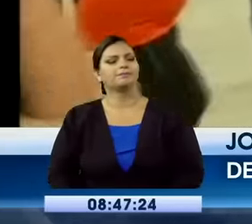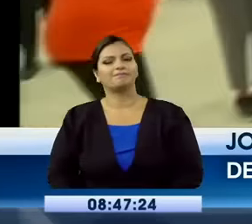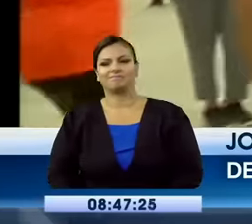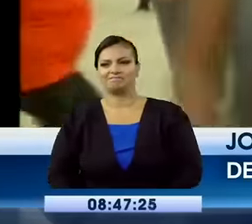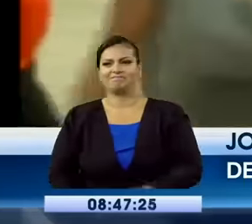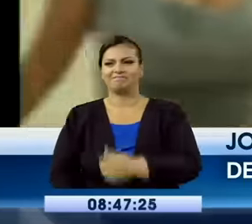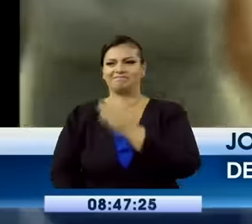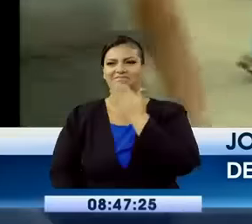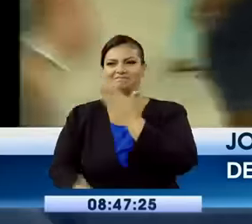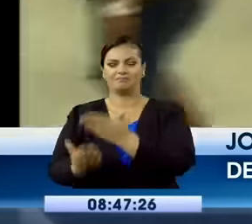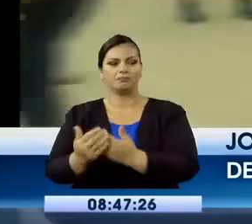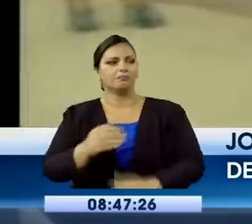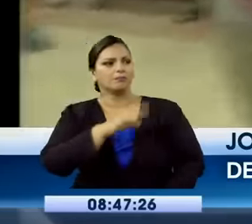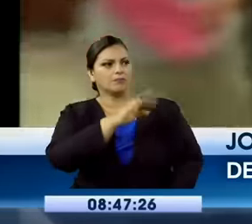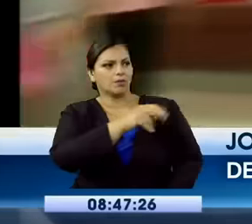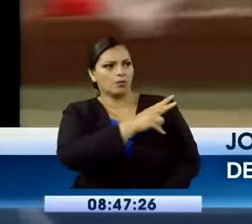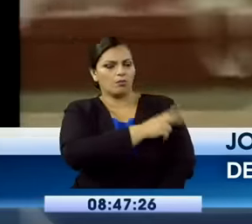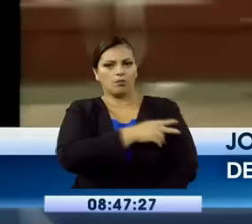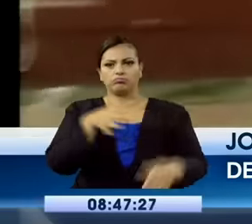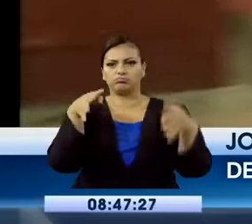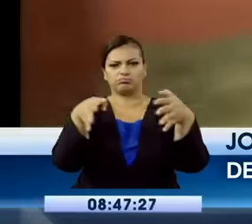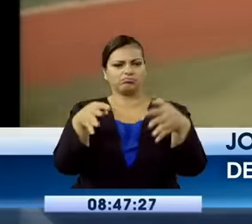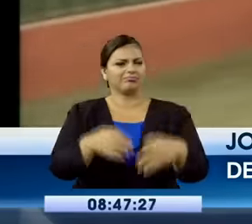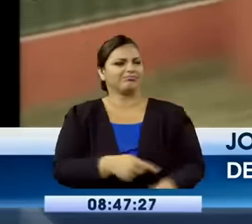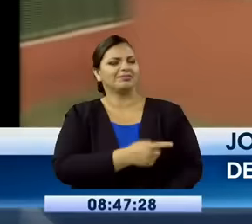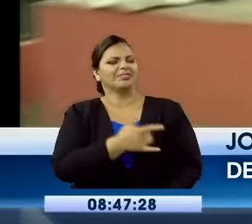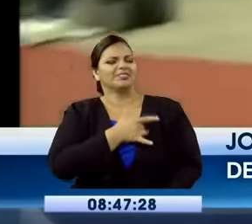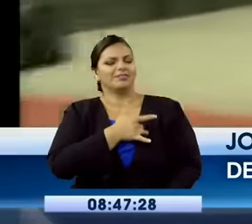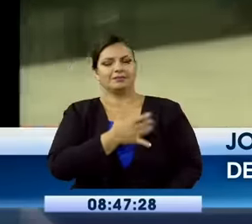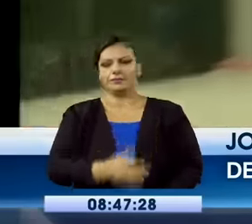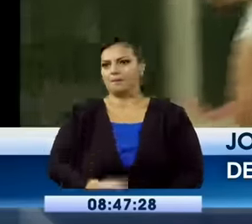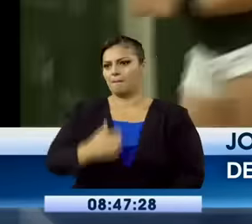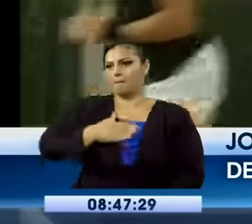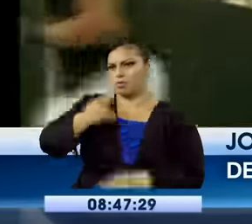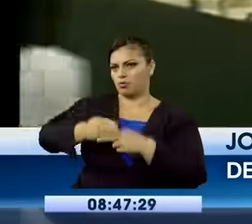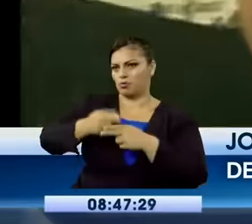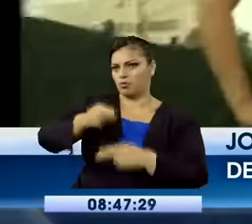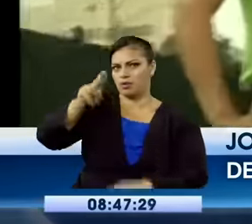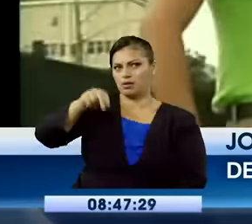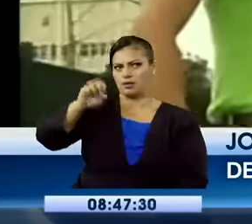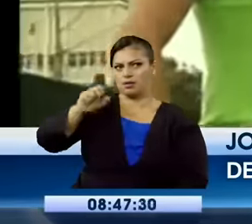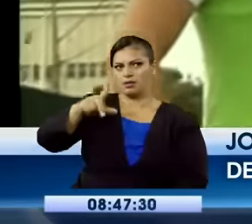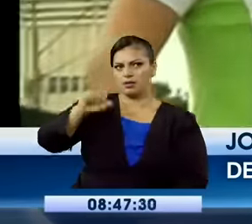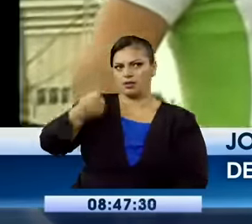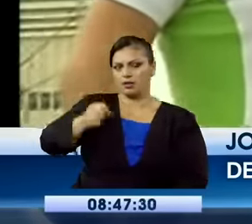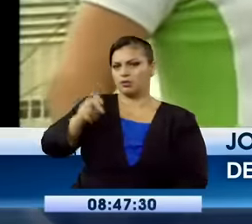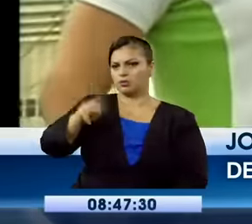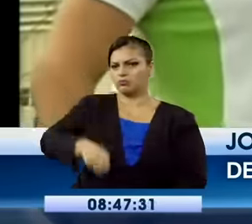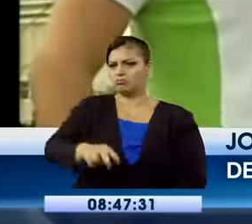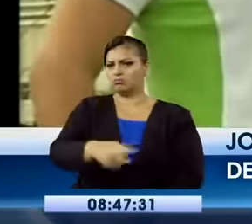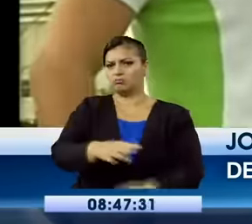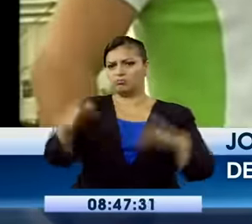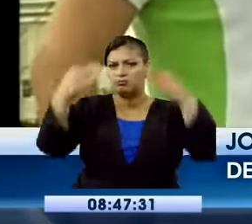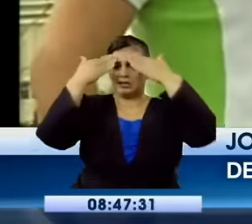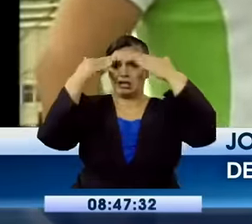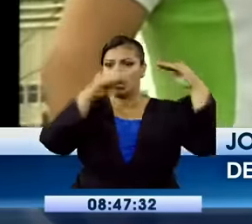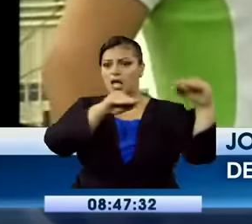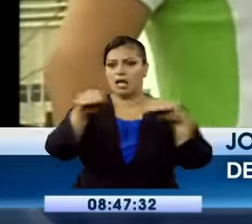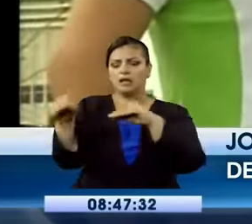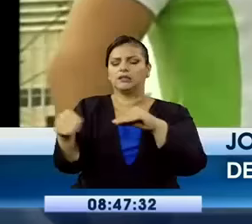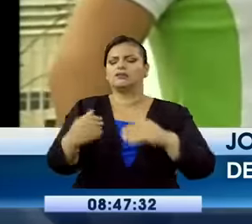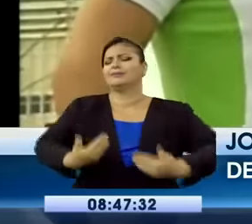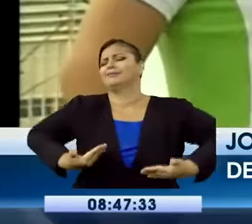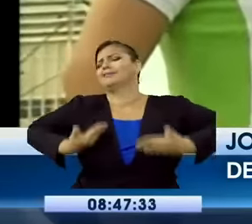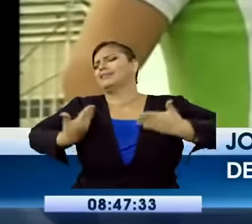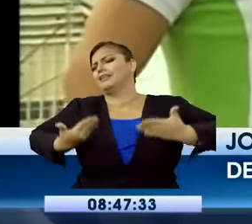este lugar? Hola, ¿qué tal? Muy buenos días, ¿cómo está? Mi nombre es Nelson Valencia. La verdad que me siento muy, muy feliz por estar compartiendo lo que yo sé con todas